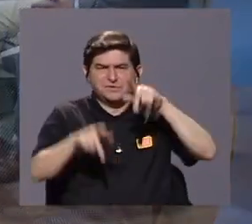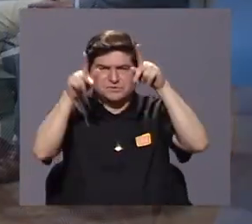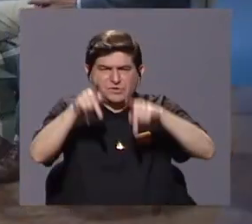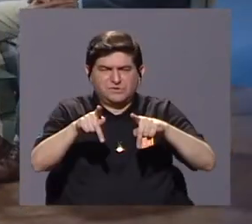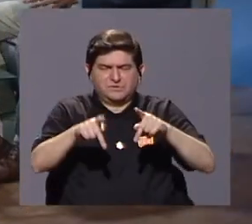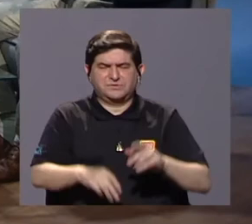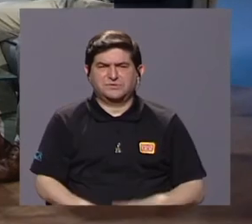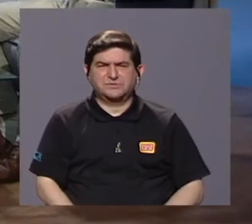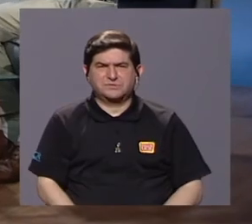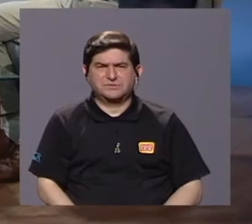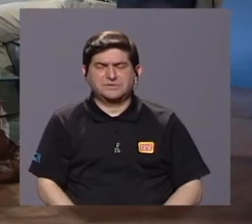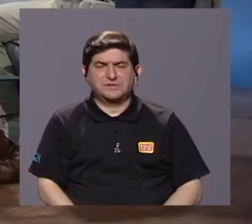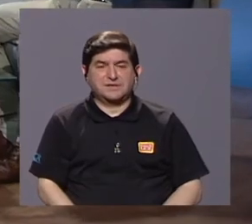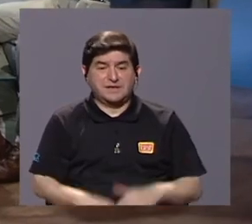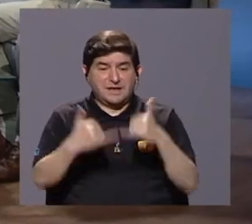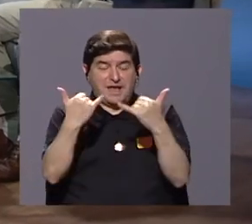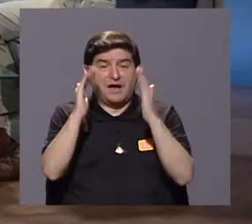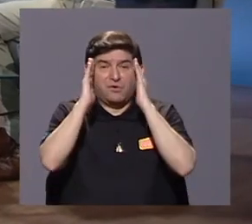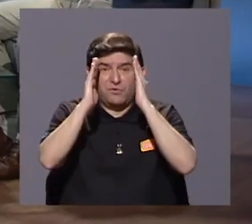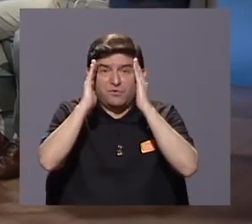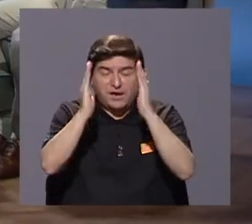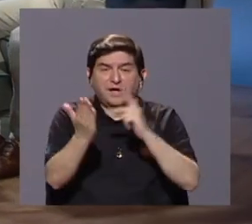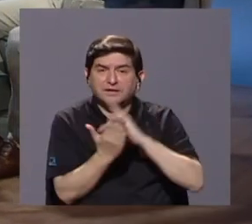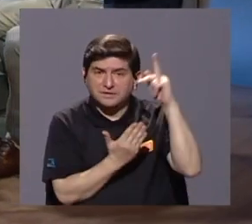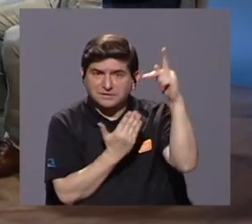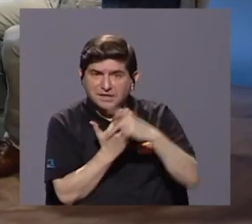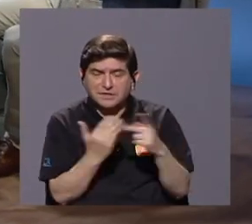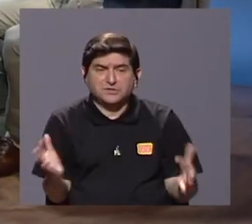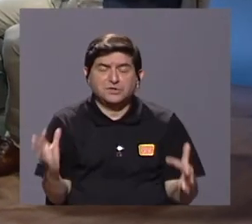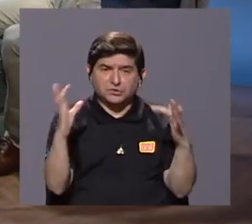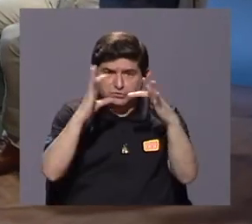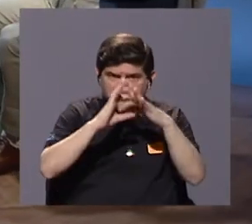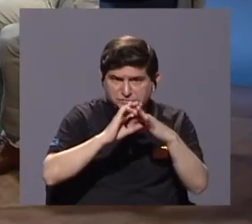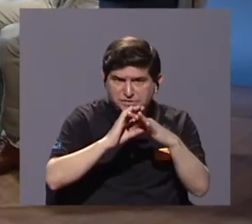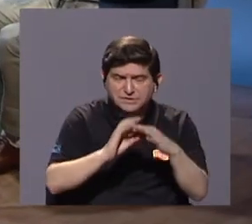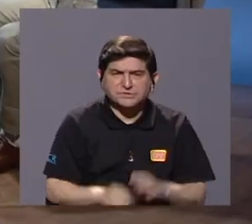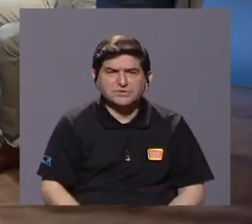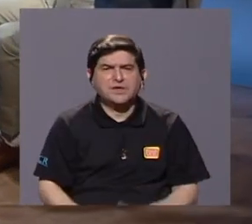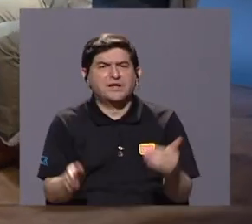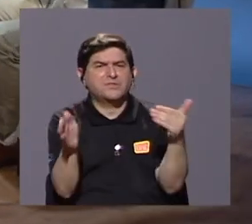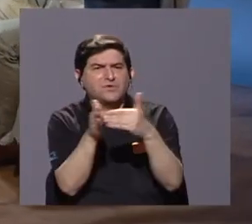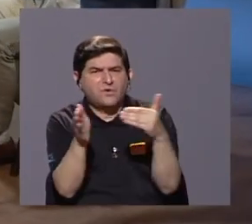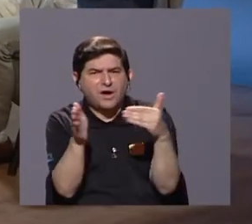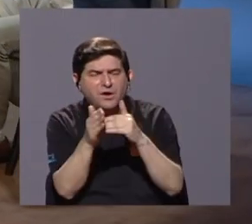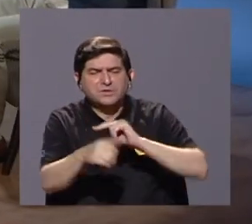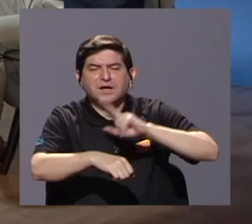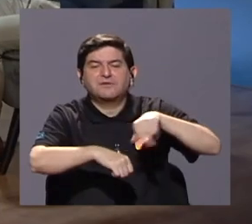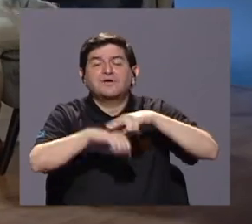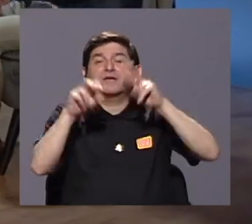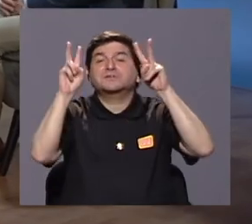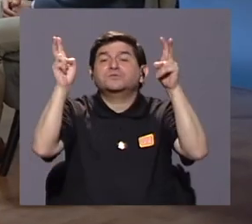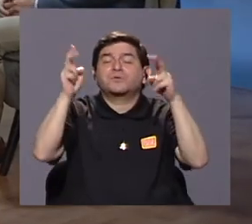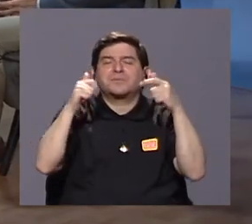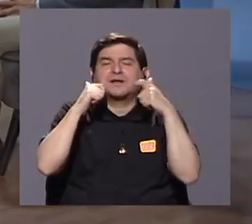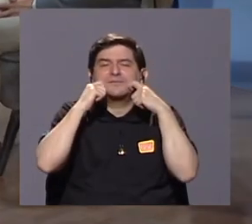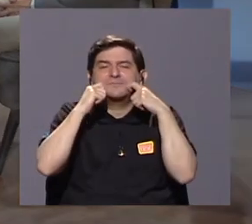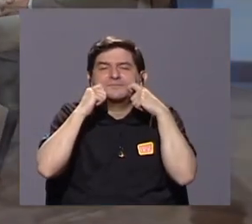que nos está poniendo atención en este momento con respecto al regreso a la normalidad